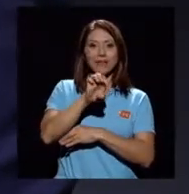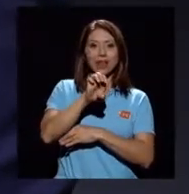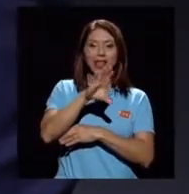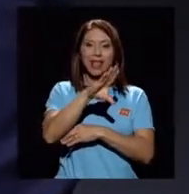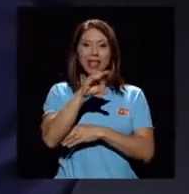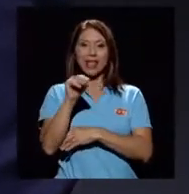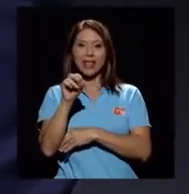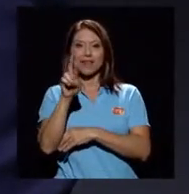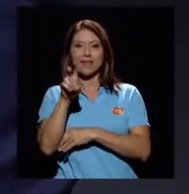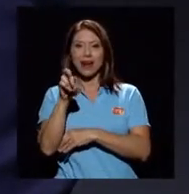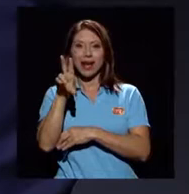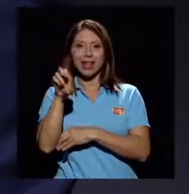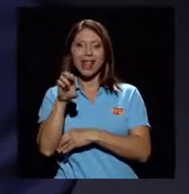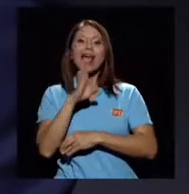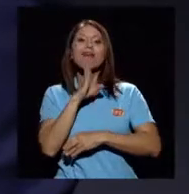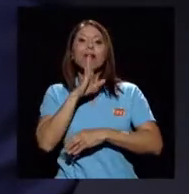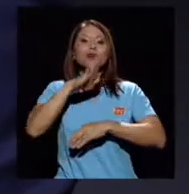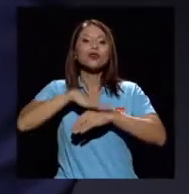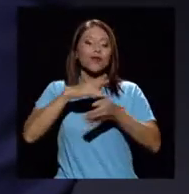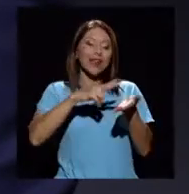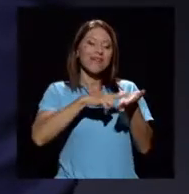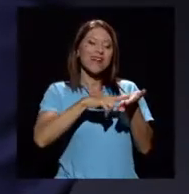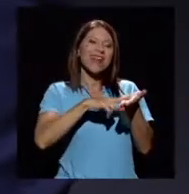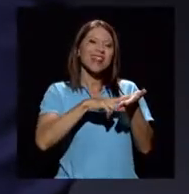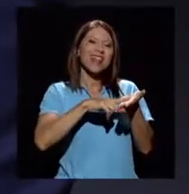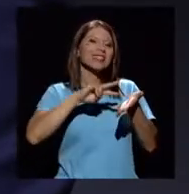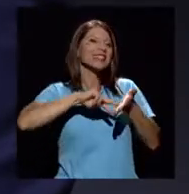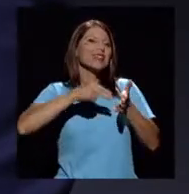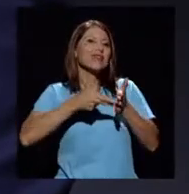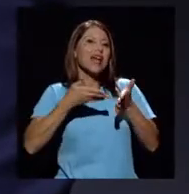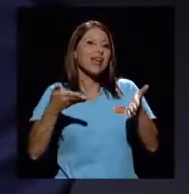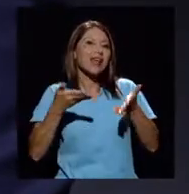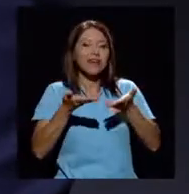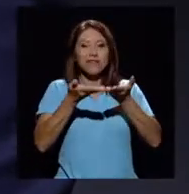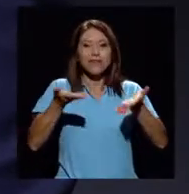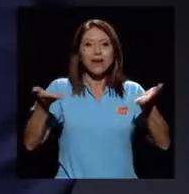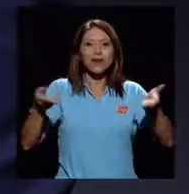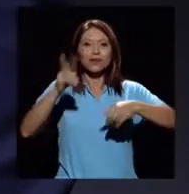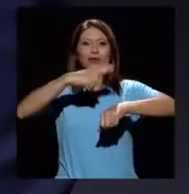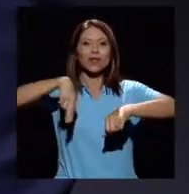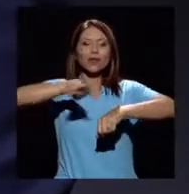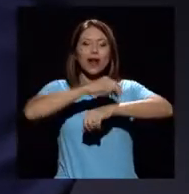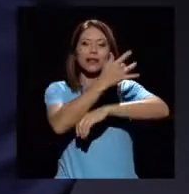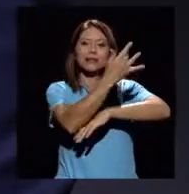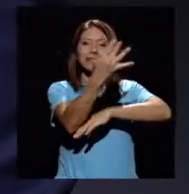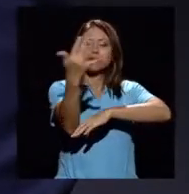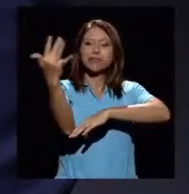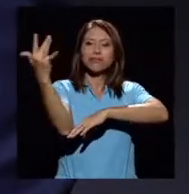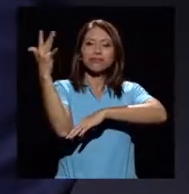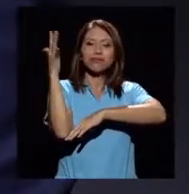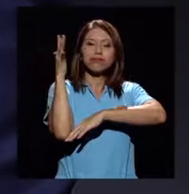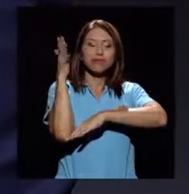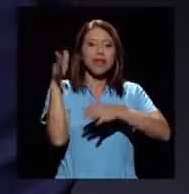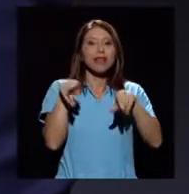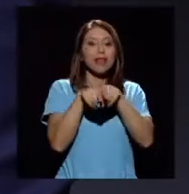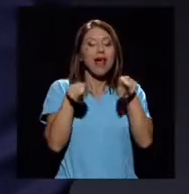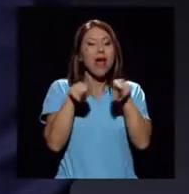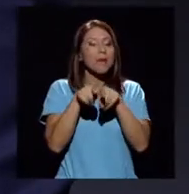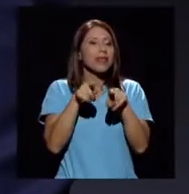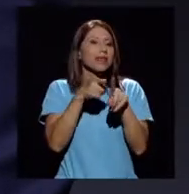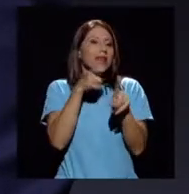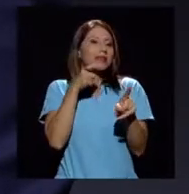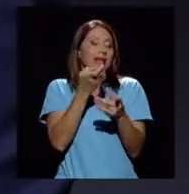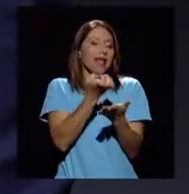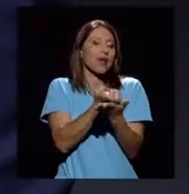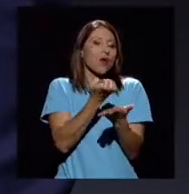hablamos de verde, hablamos de recursos naturales, ¿verdad? Uh-huh. Desde la parte de economía ambiental,